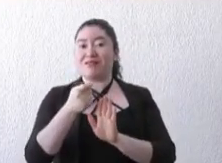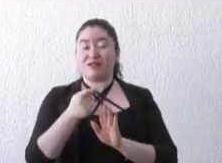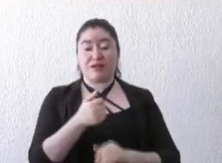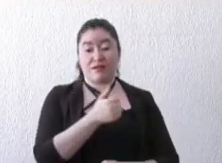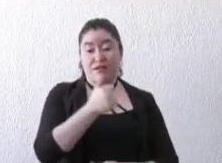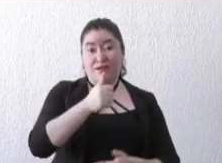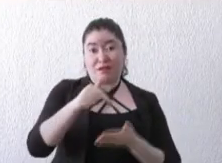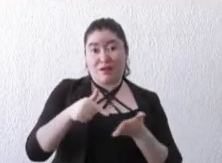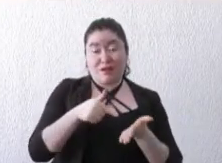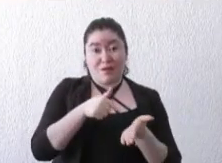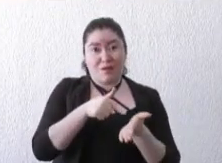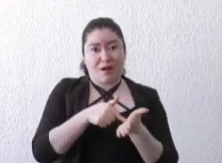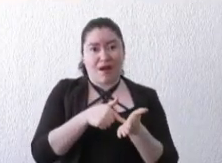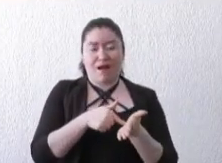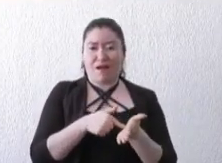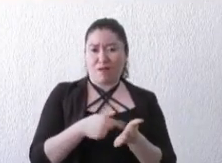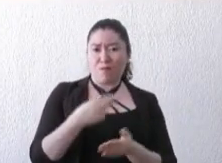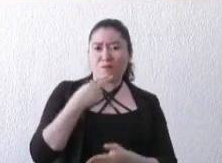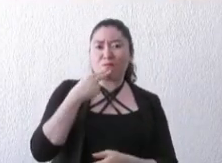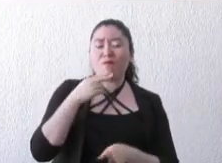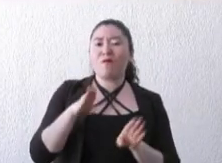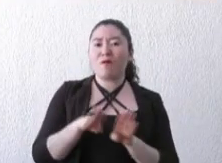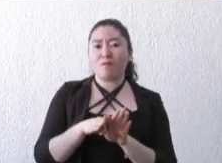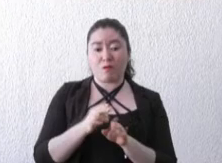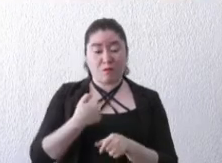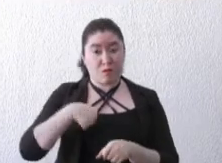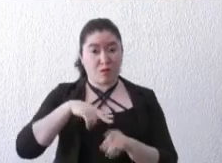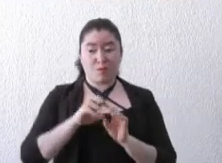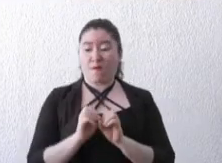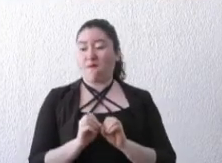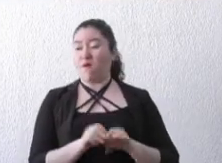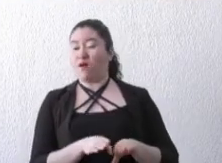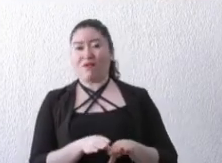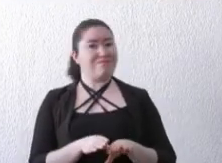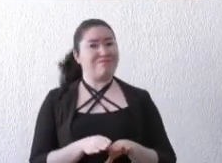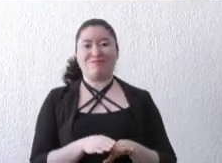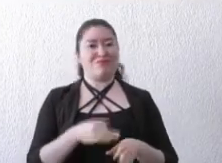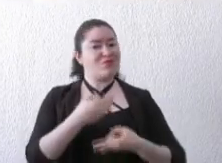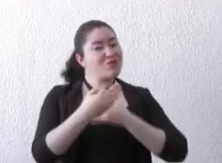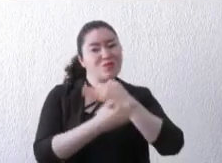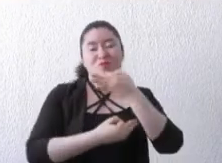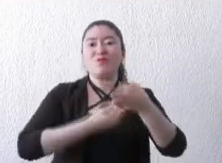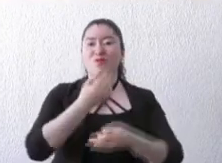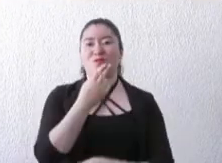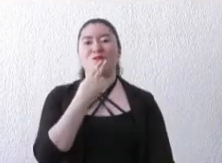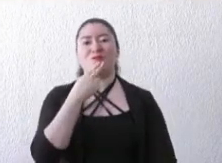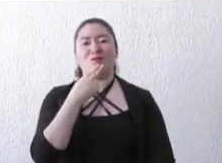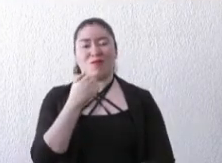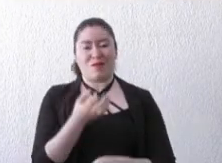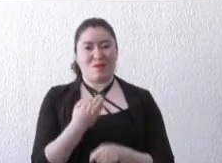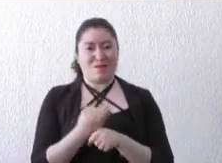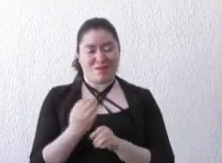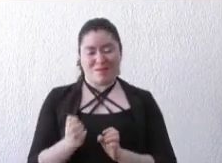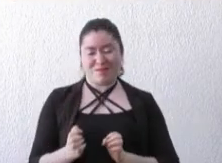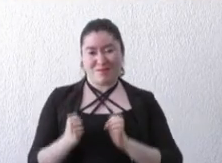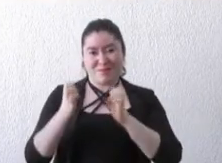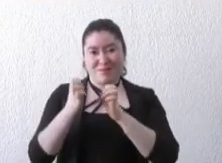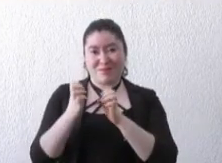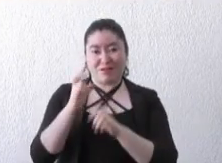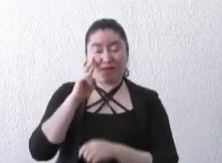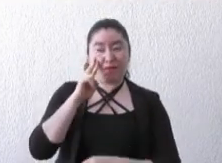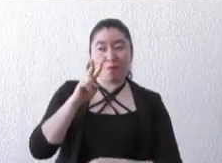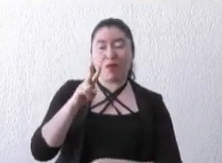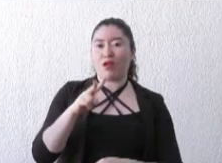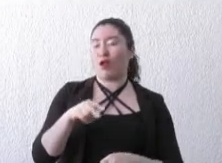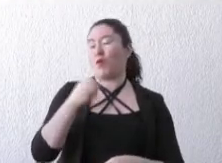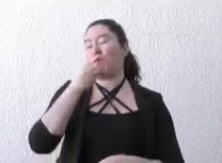cada lugar y no quisimos desaprovechar ningún rincón de este edificio rehabilitado. La vista aquí es maravillosa,